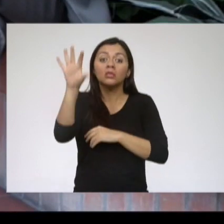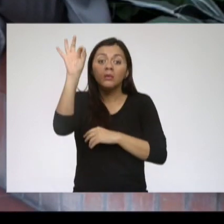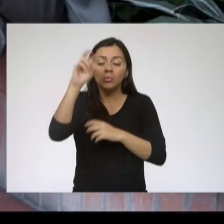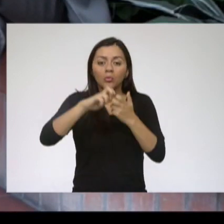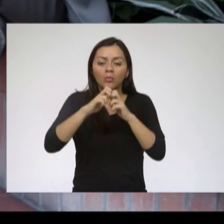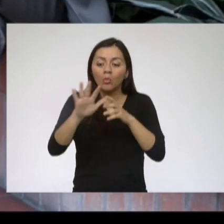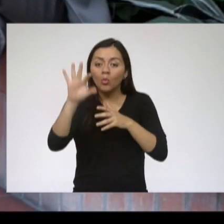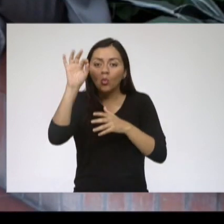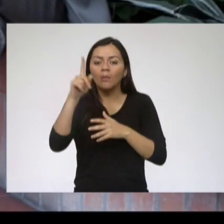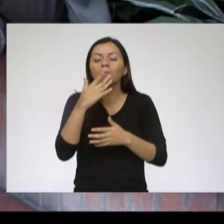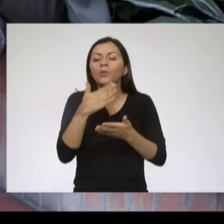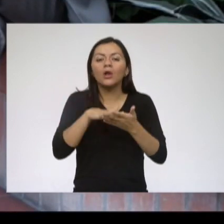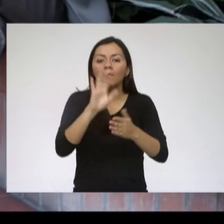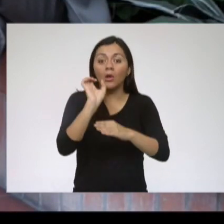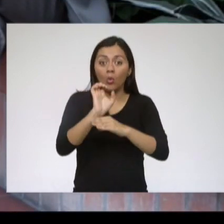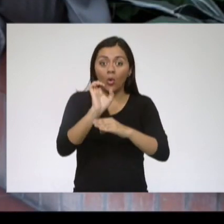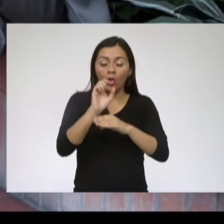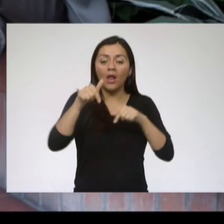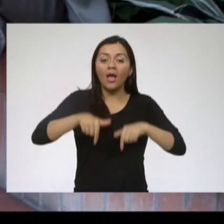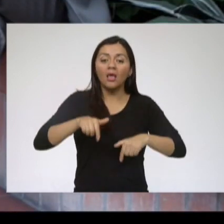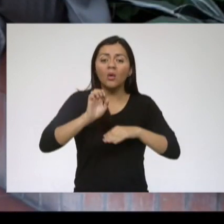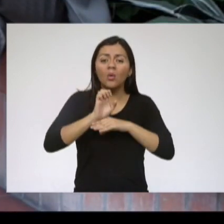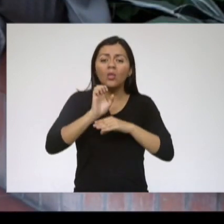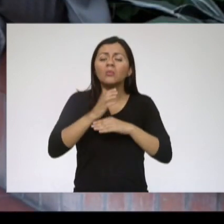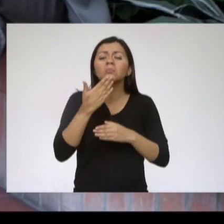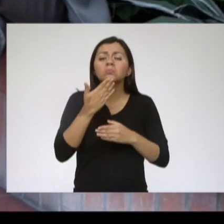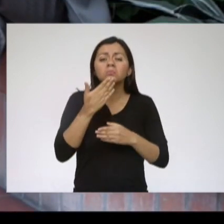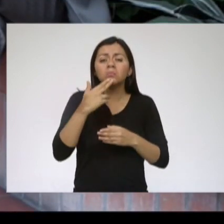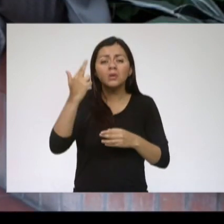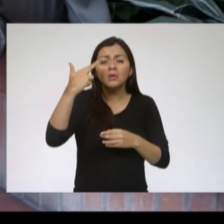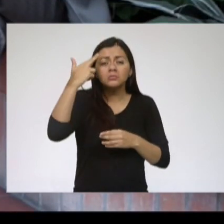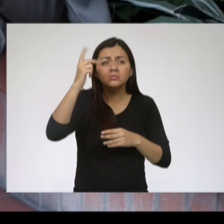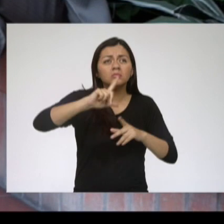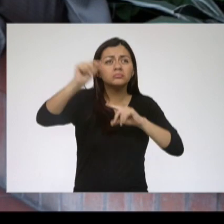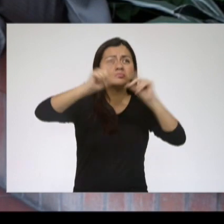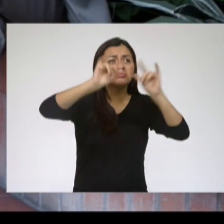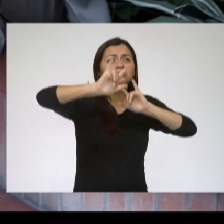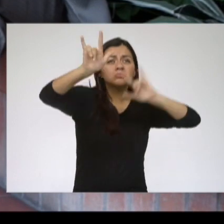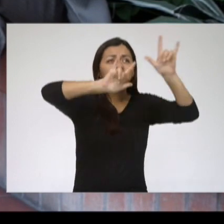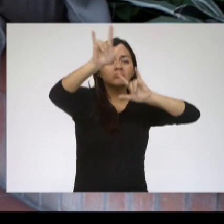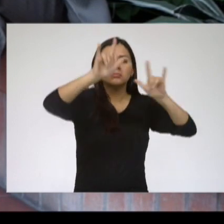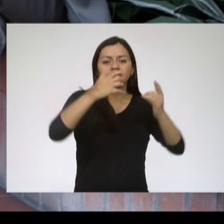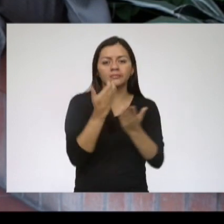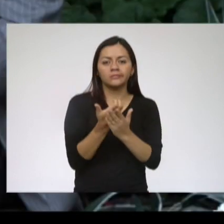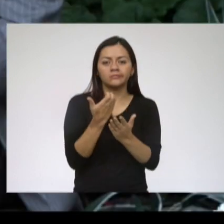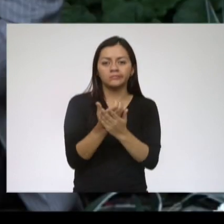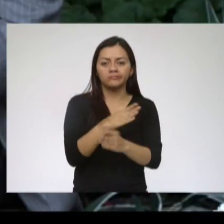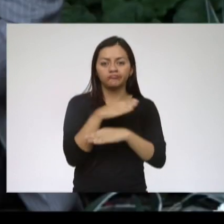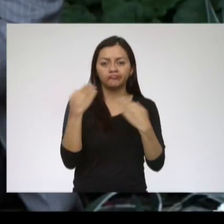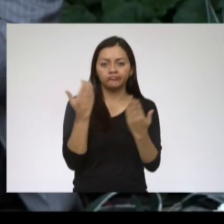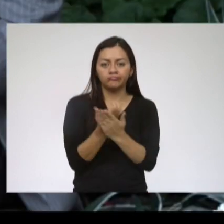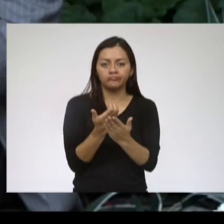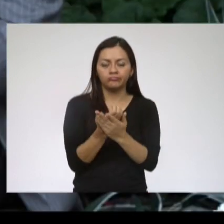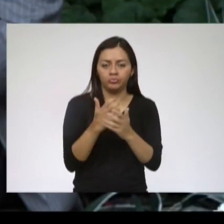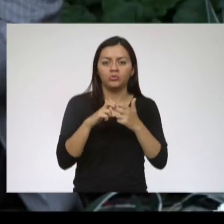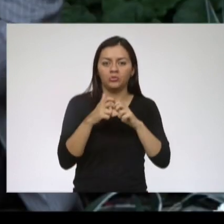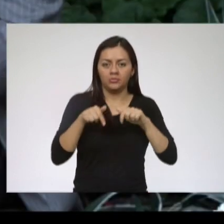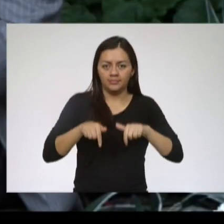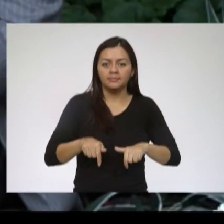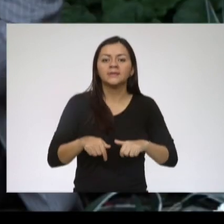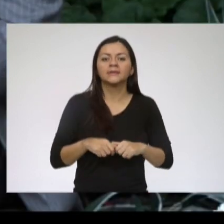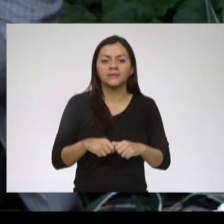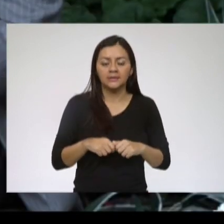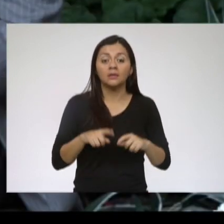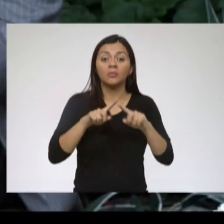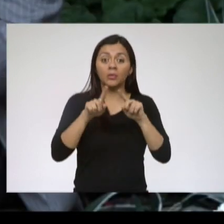de nuestro país, son migraciones que tienen que ver con problemas económicos. Son compatriotas